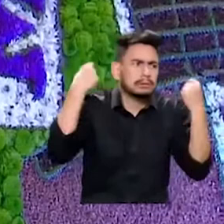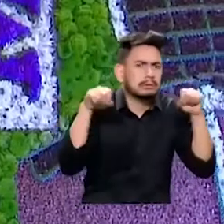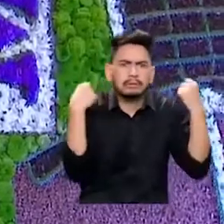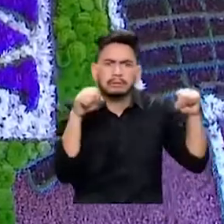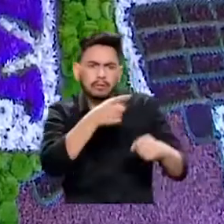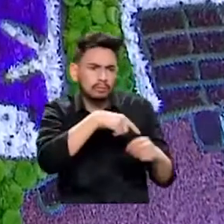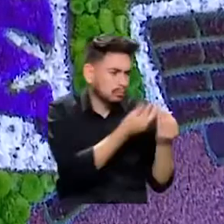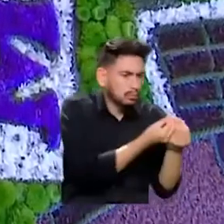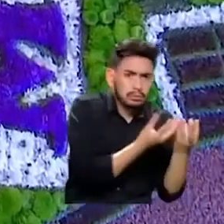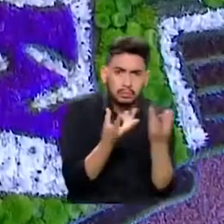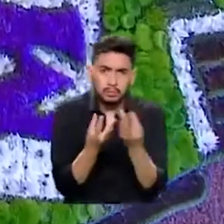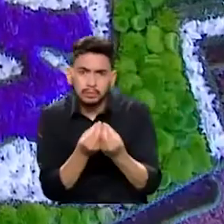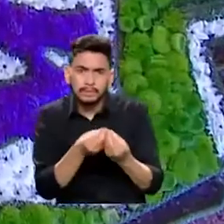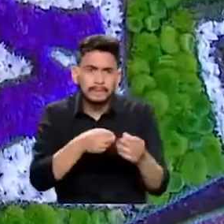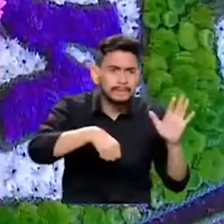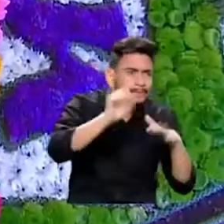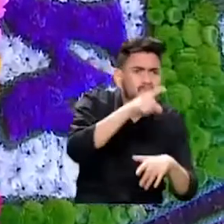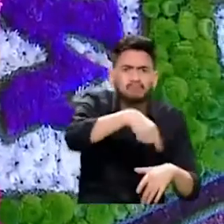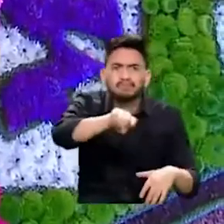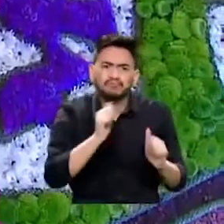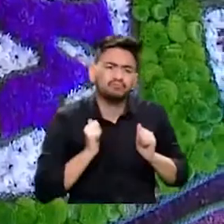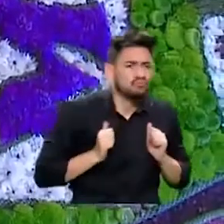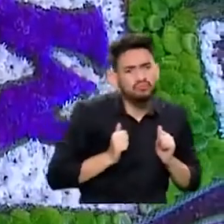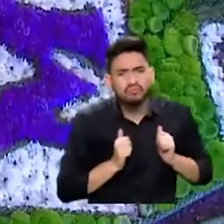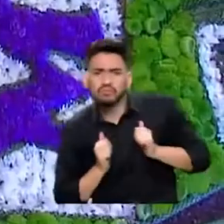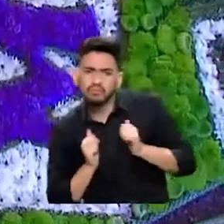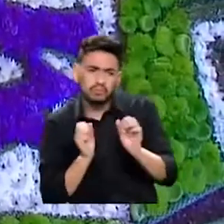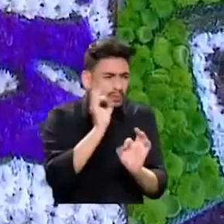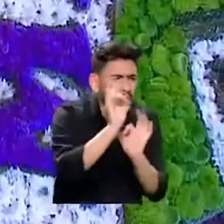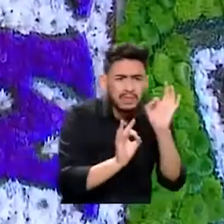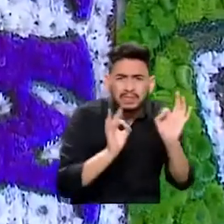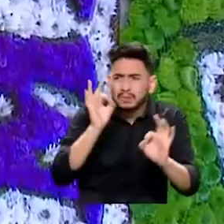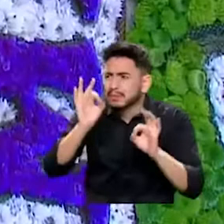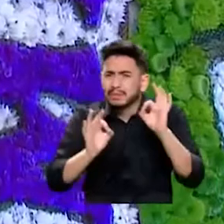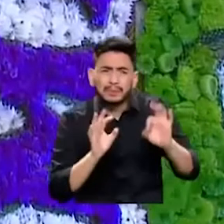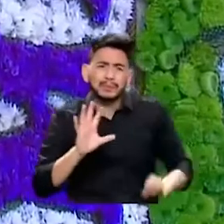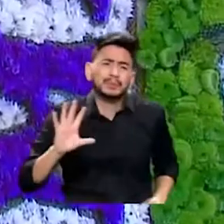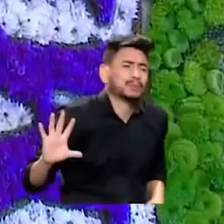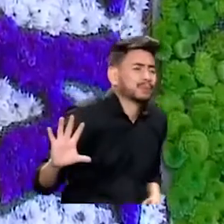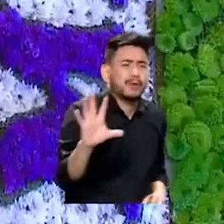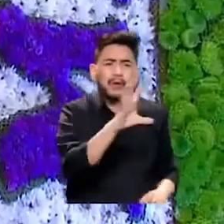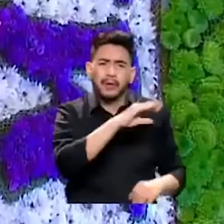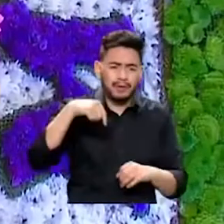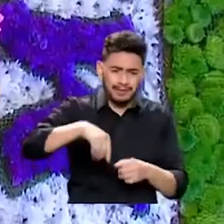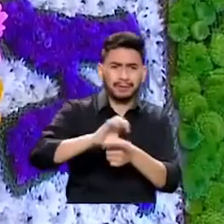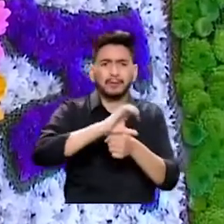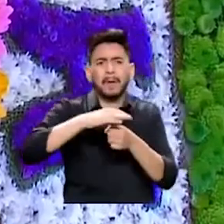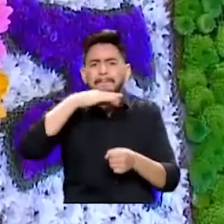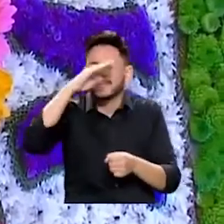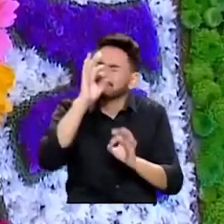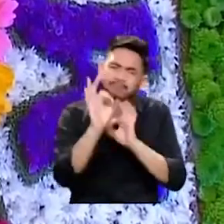artistas, de todo el equipo humano, de todo el equipo humano que hace posible esta feria de flores y de todos los ciudadanos de Medellín. Y para el